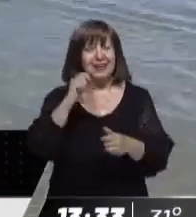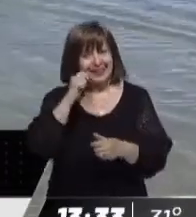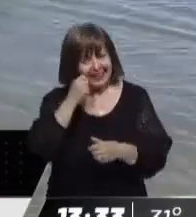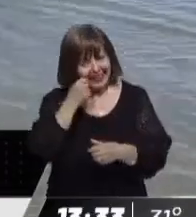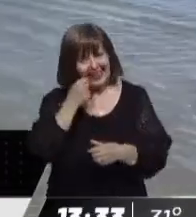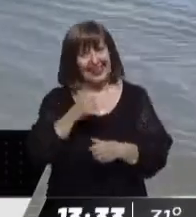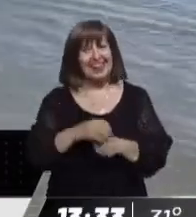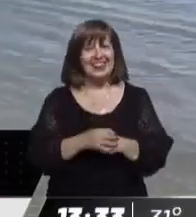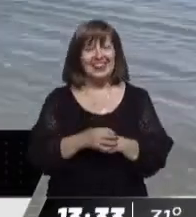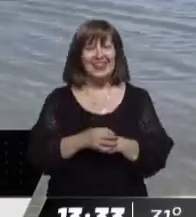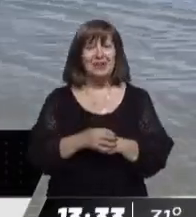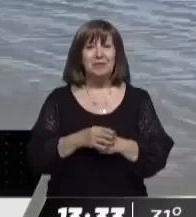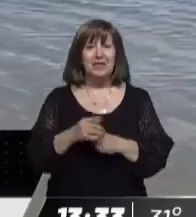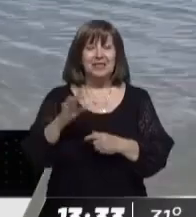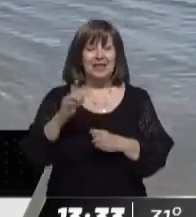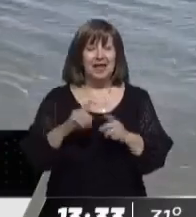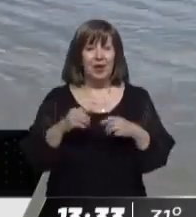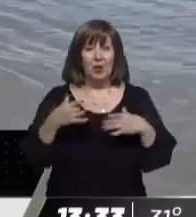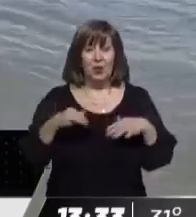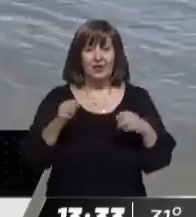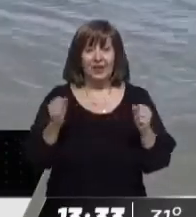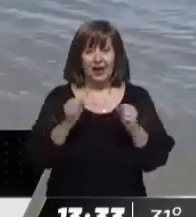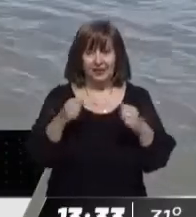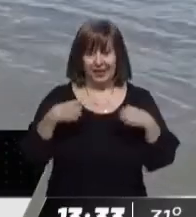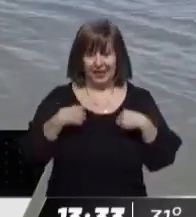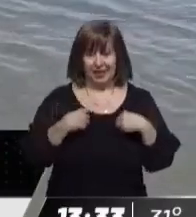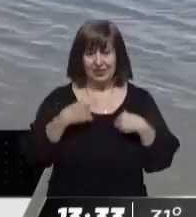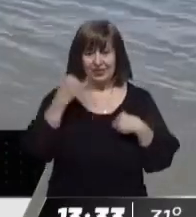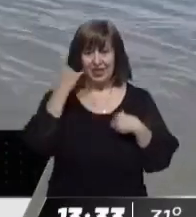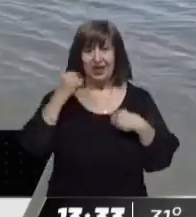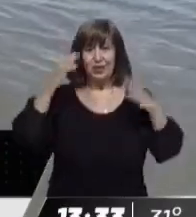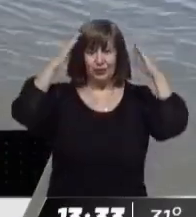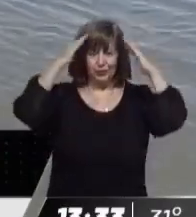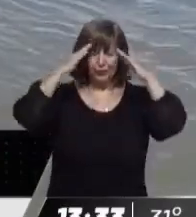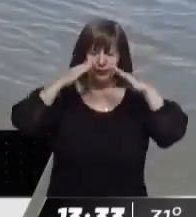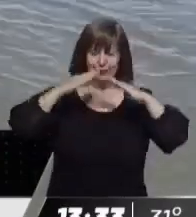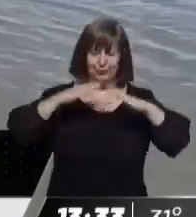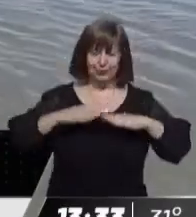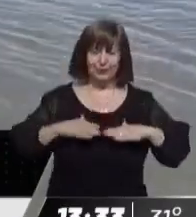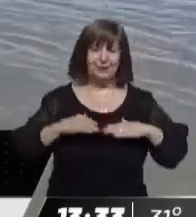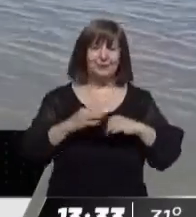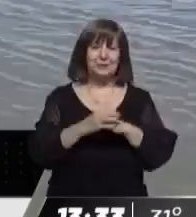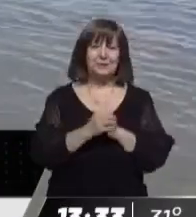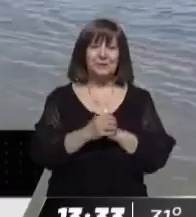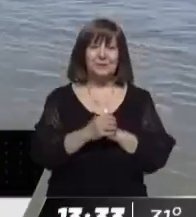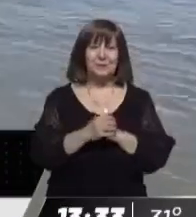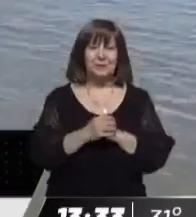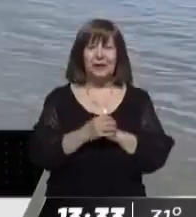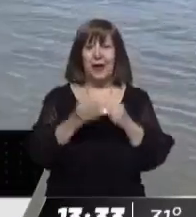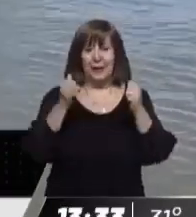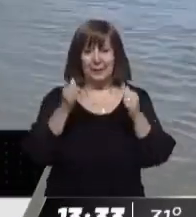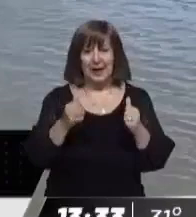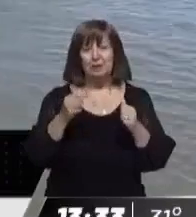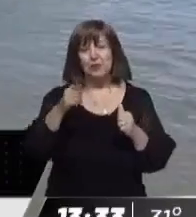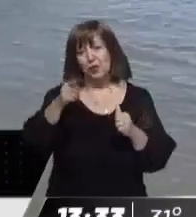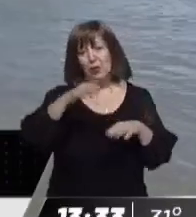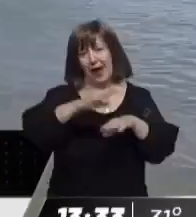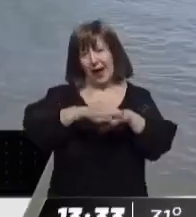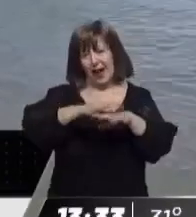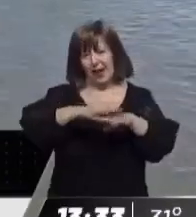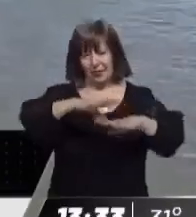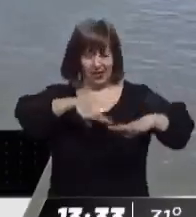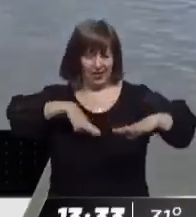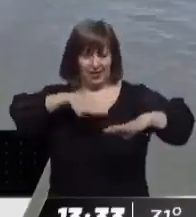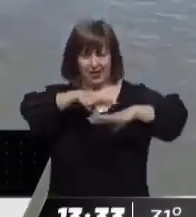en la valle disfrutando. ¡Uy, está frío! Te ha sacado el calor, ¿no? Sí. Qué hermoso. Maravilla. Bueno, para eso hiciste la base, Iván, para